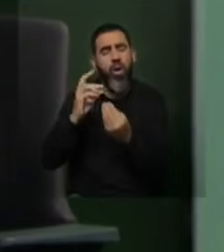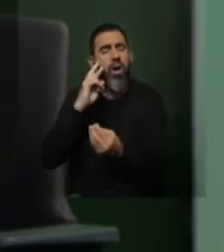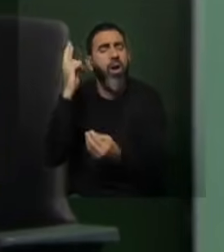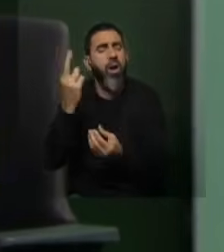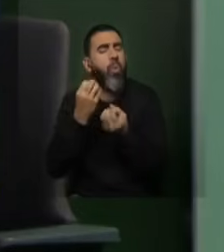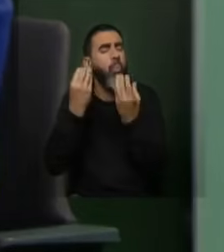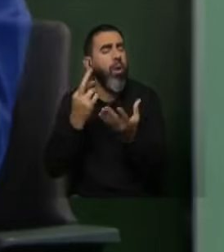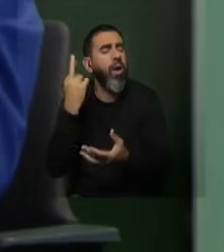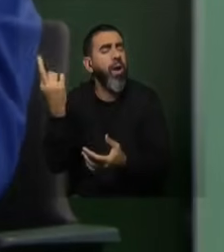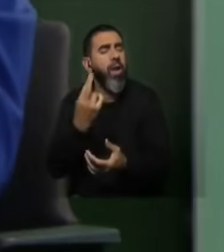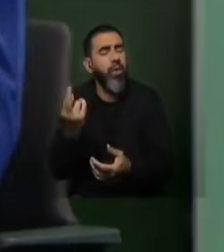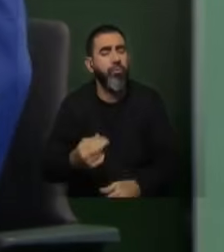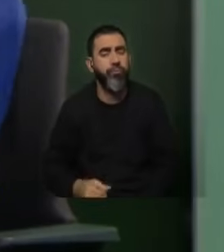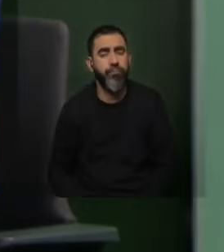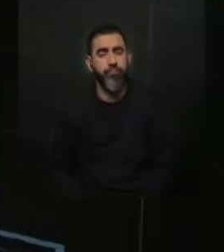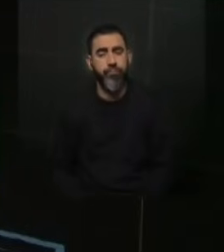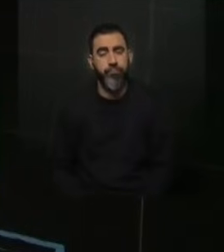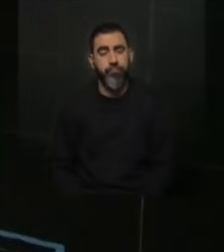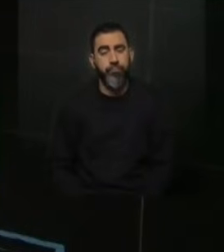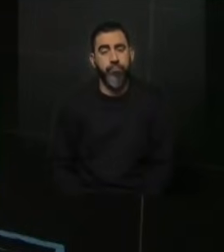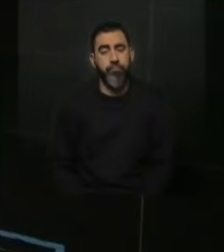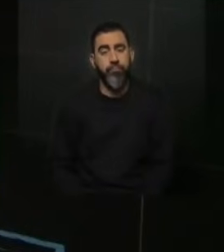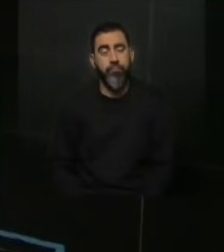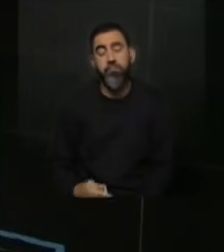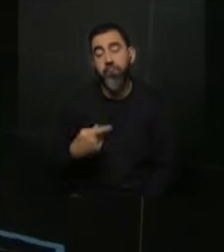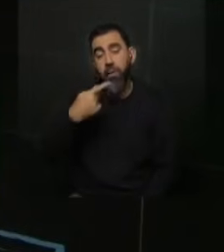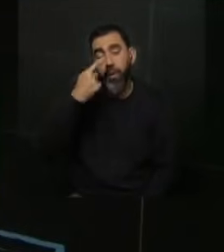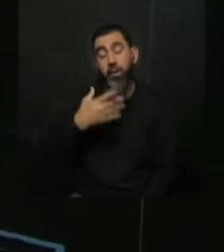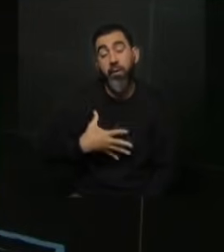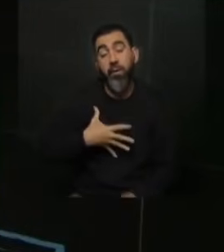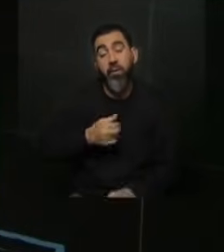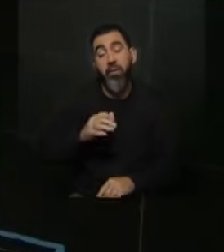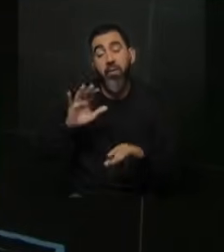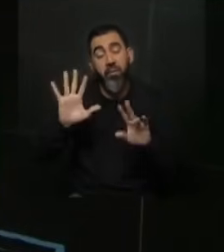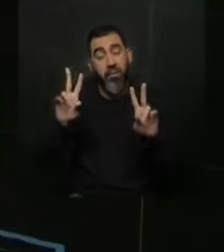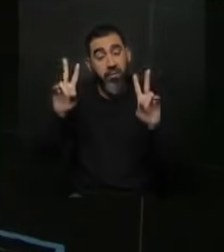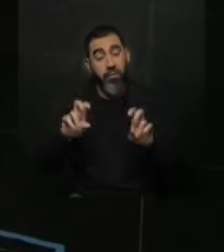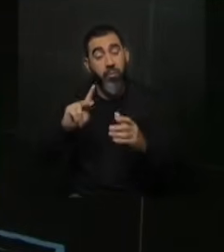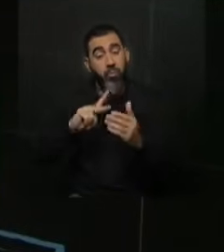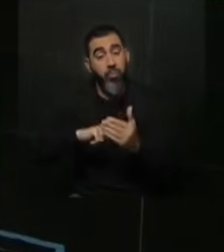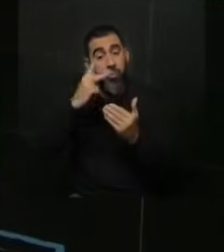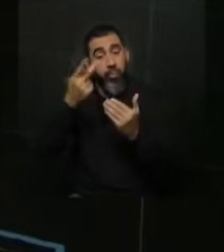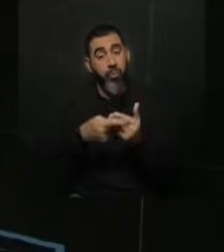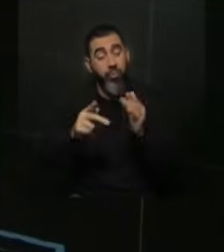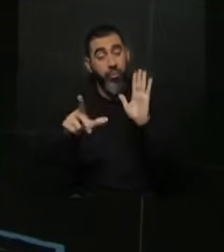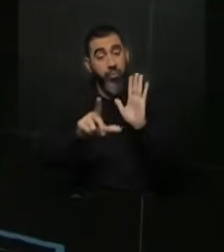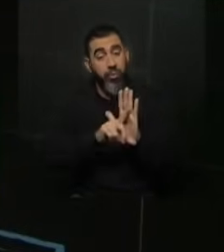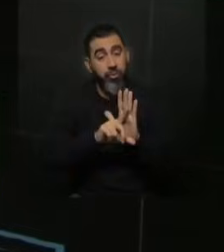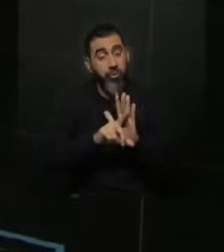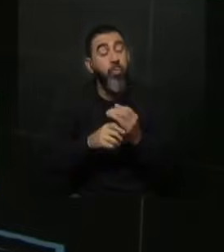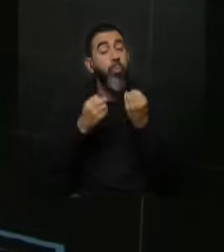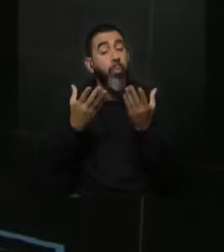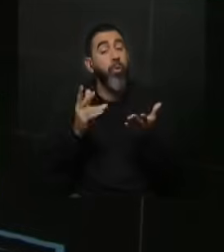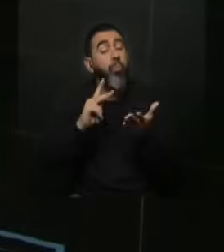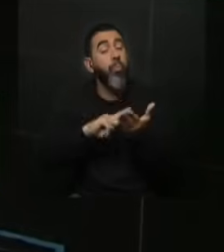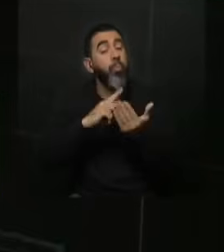qu qué es lo que a usted le hace ruido y la rareza es que el interés del partido nacional por por el proyecto de ley surge Cuando el